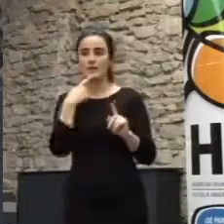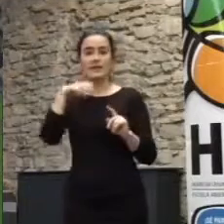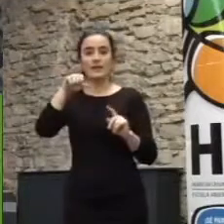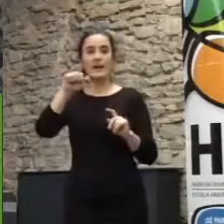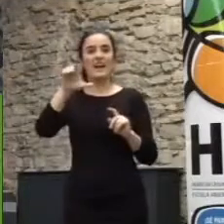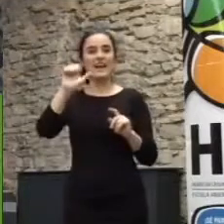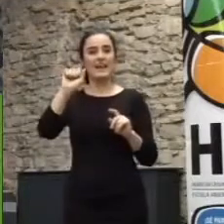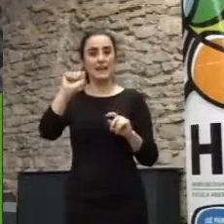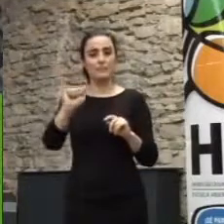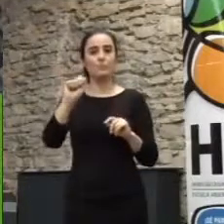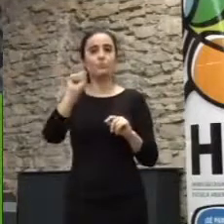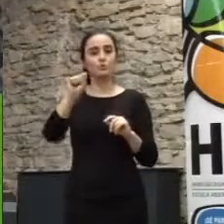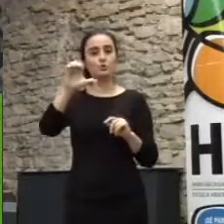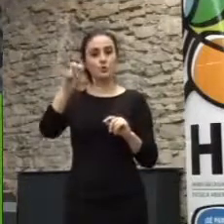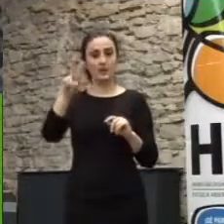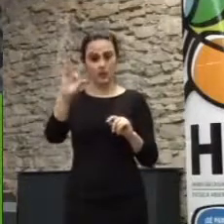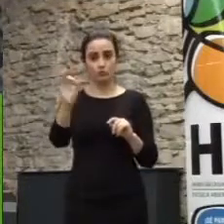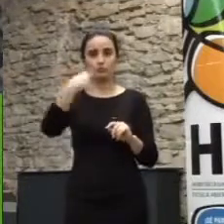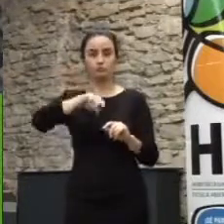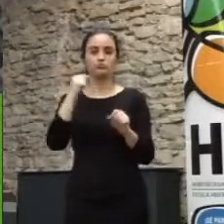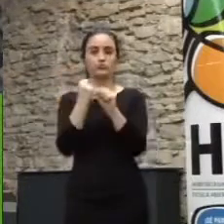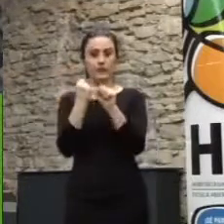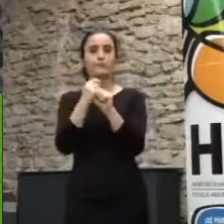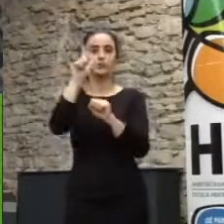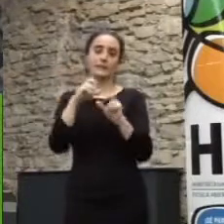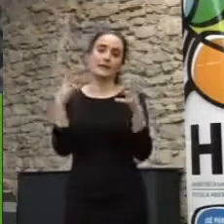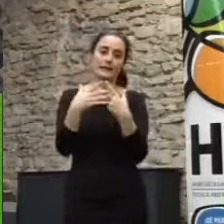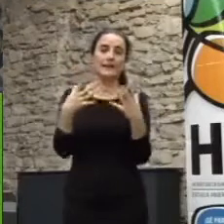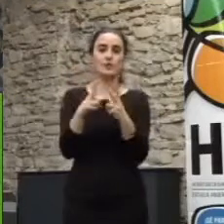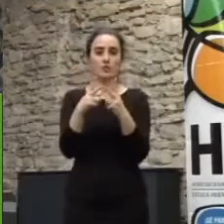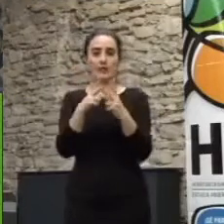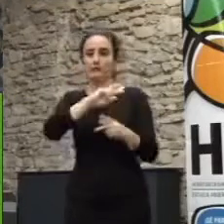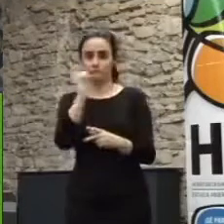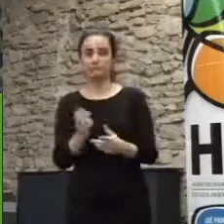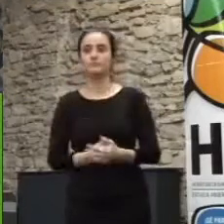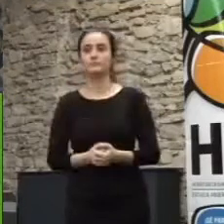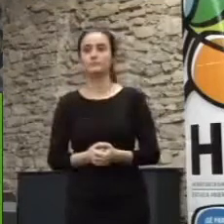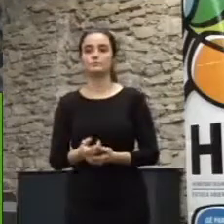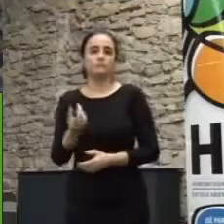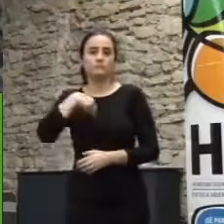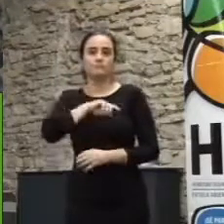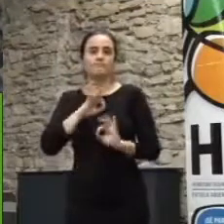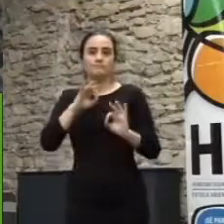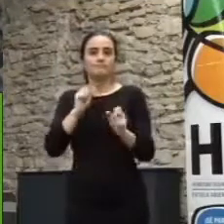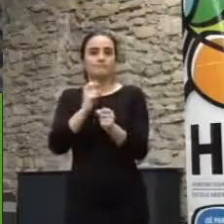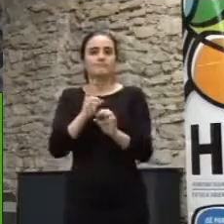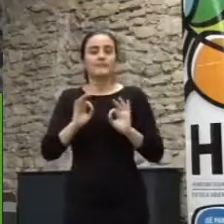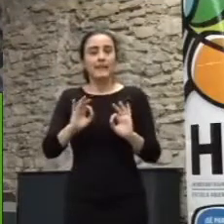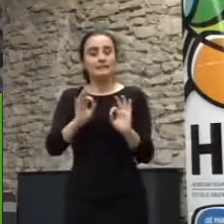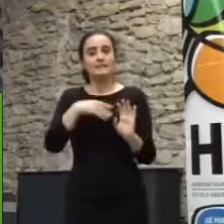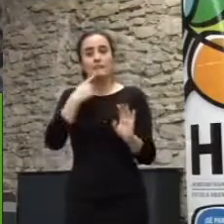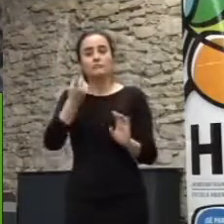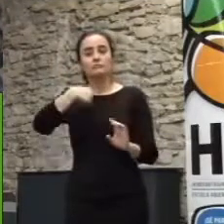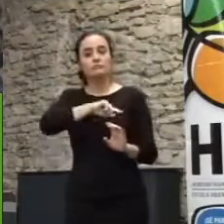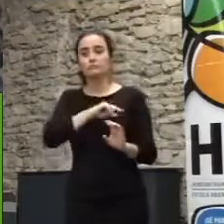y, como no, también de trabajo multimedia y en redes sociales. Y bueno, ese es nuestro reto, ¿no?